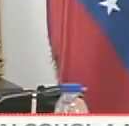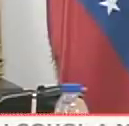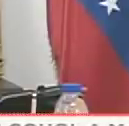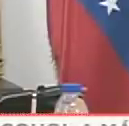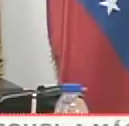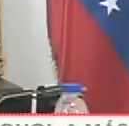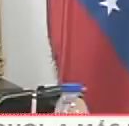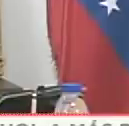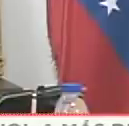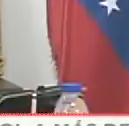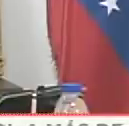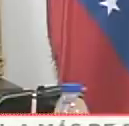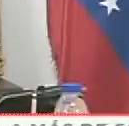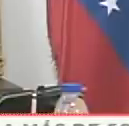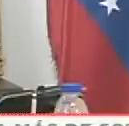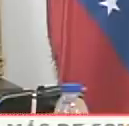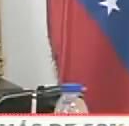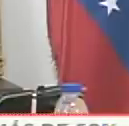cristiano